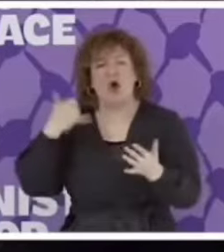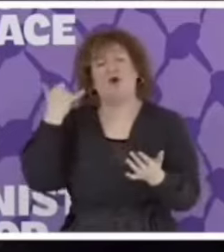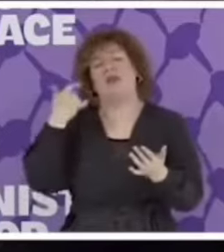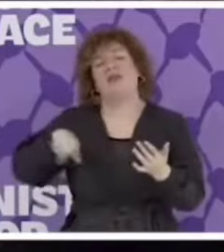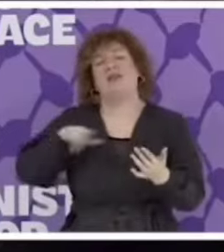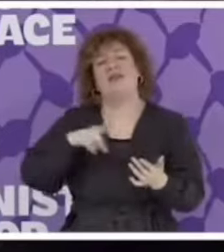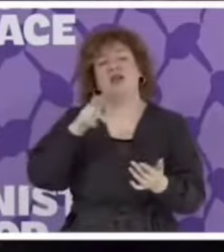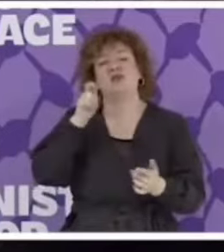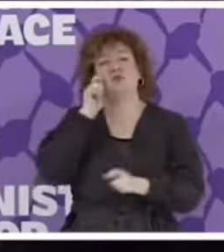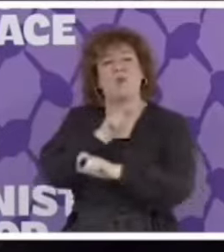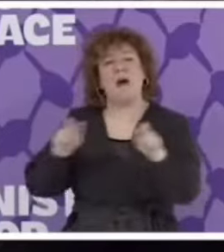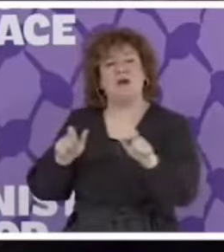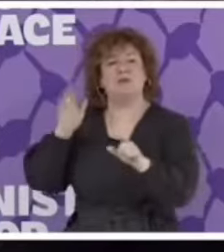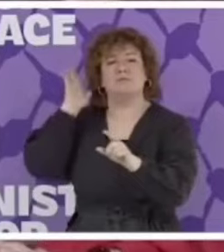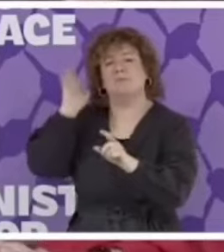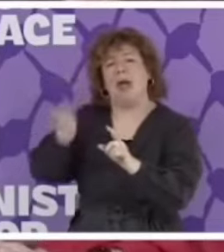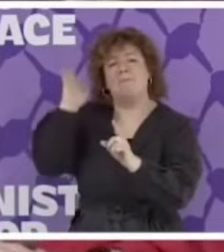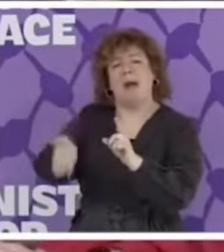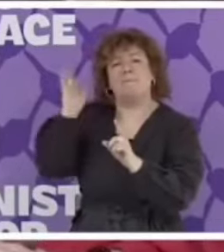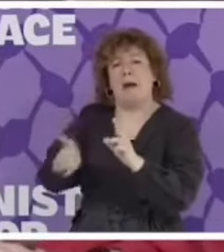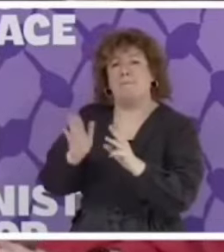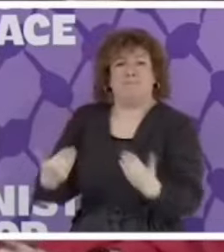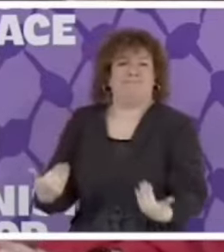vulneración de los derechos humanos.